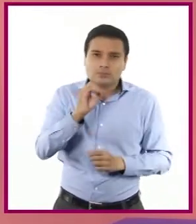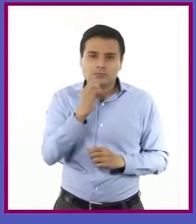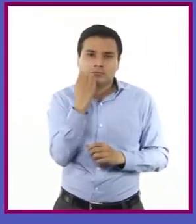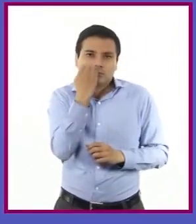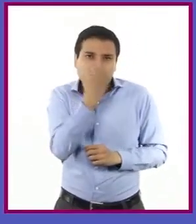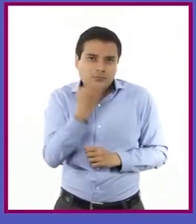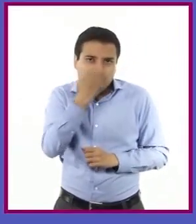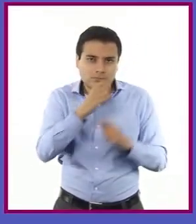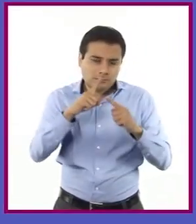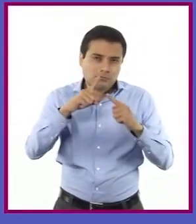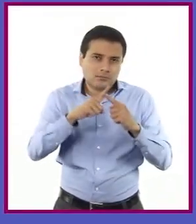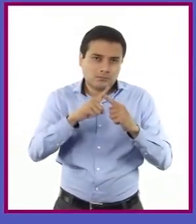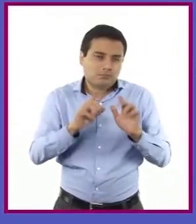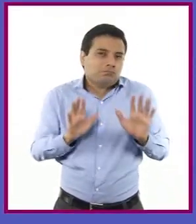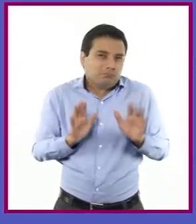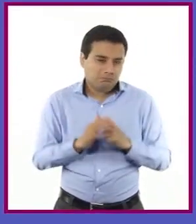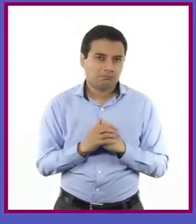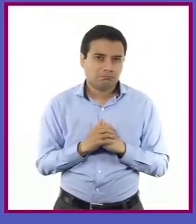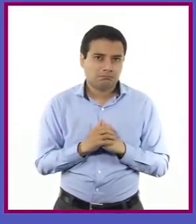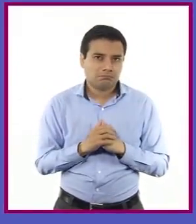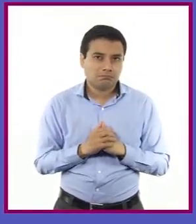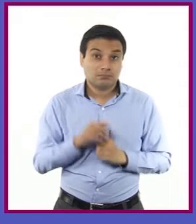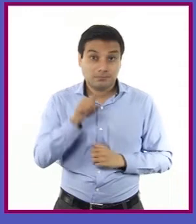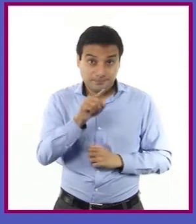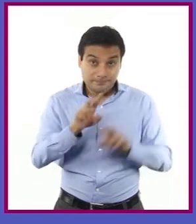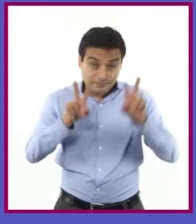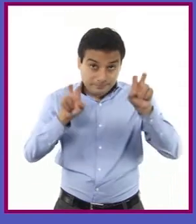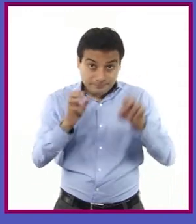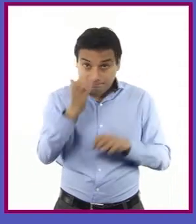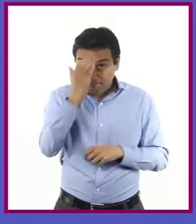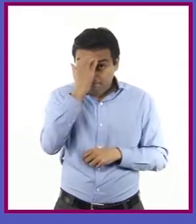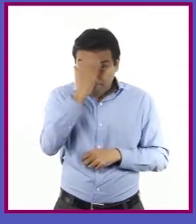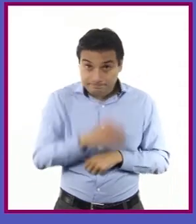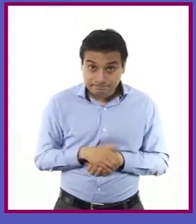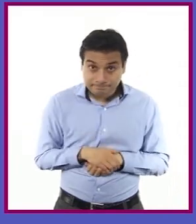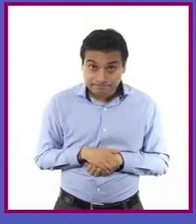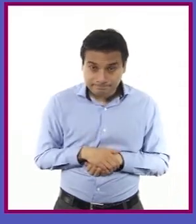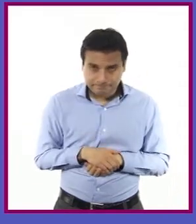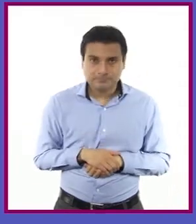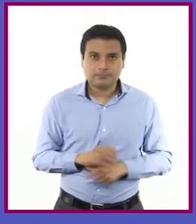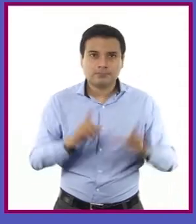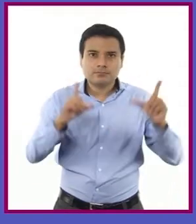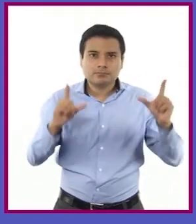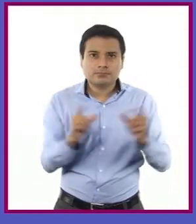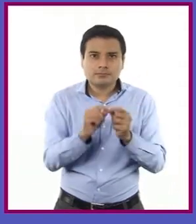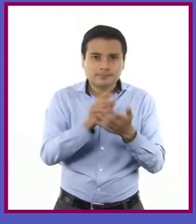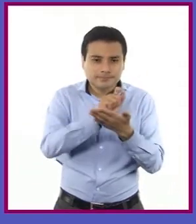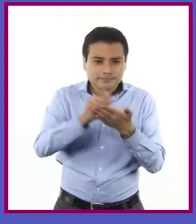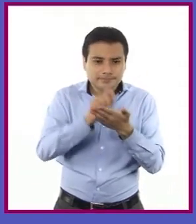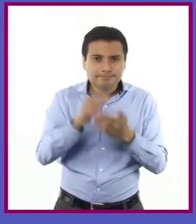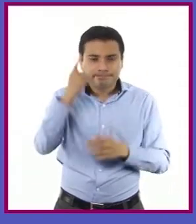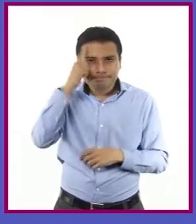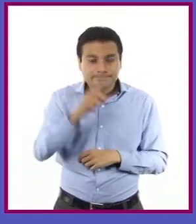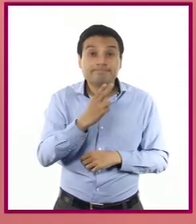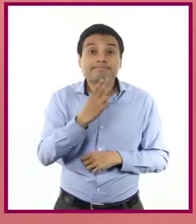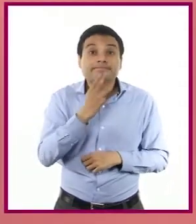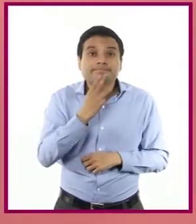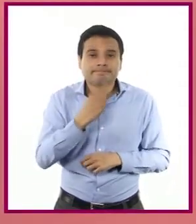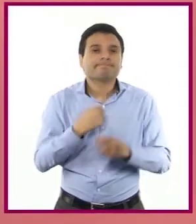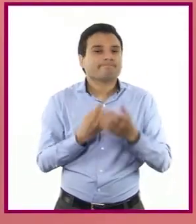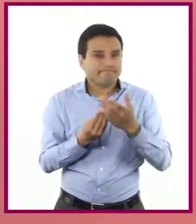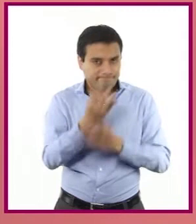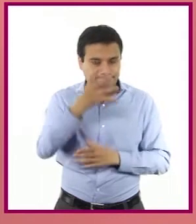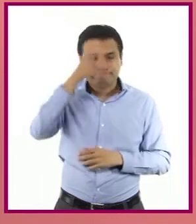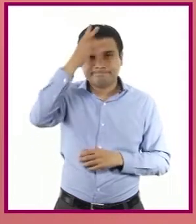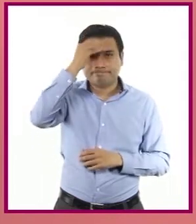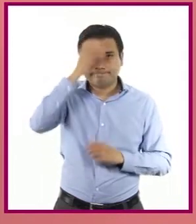escolar. ¿Qué tanto sabes del tema? Uno de los fines del resumen es consolidar conocimientos nuevos. Si ya